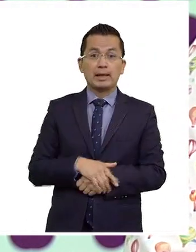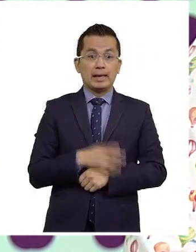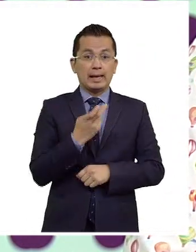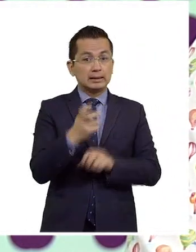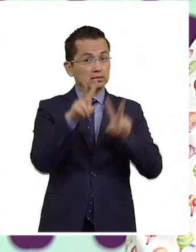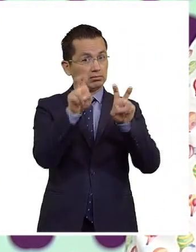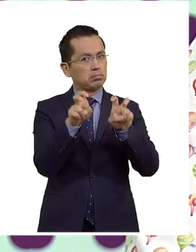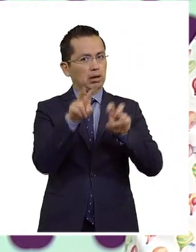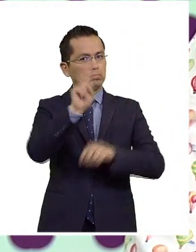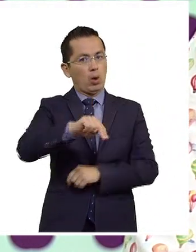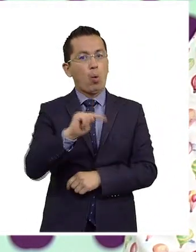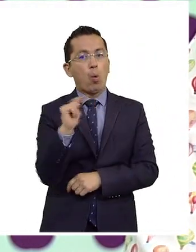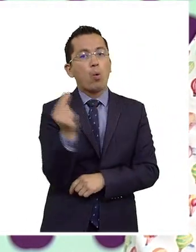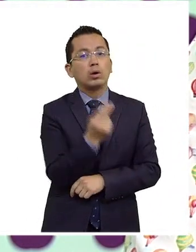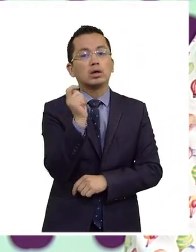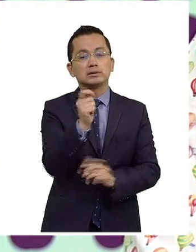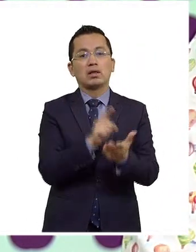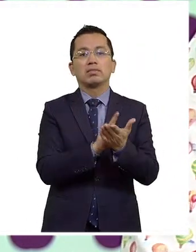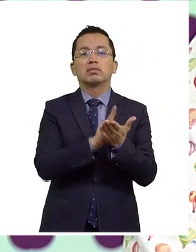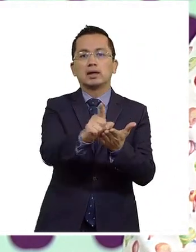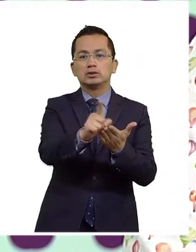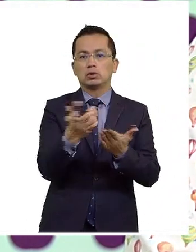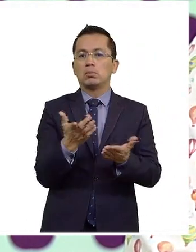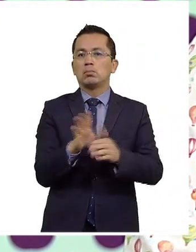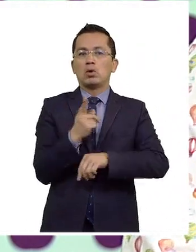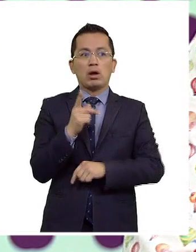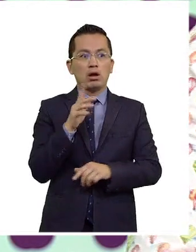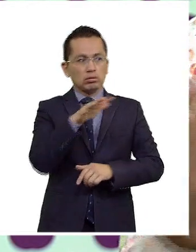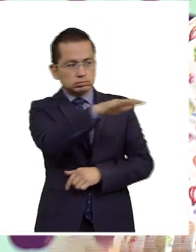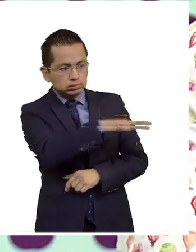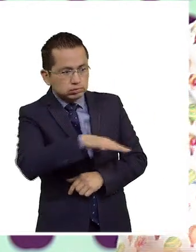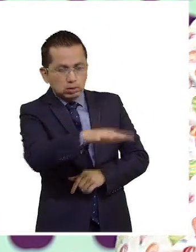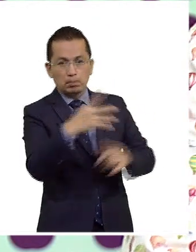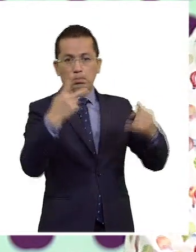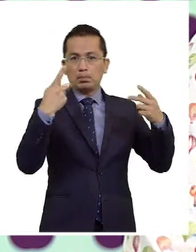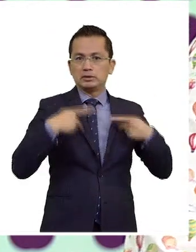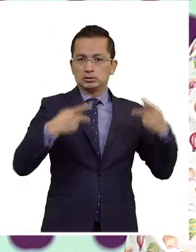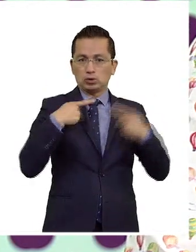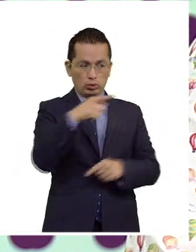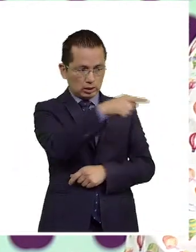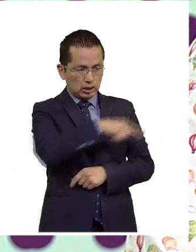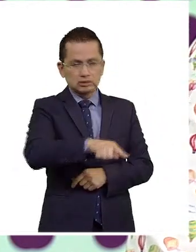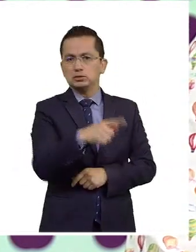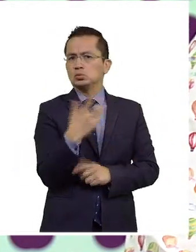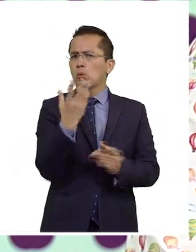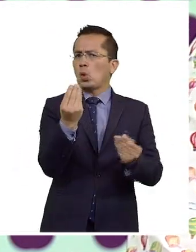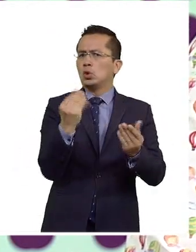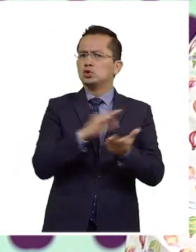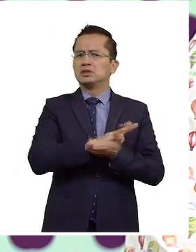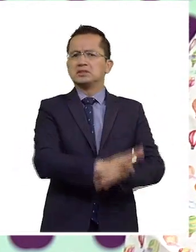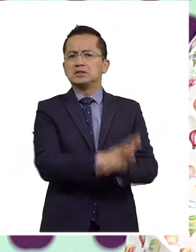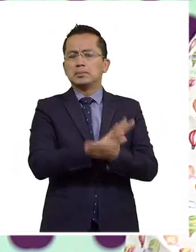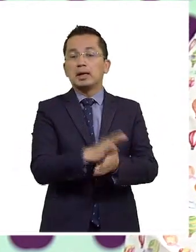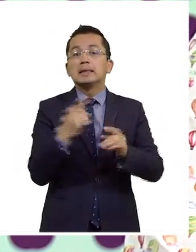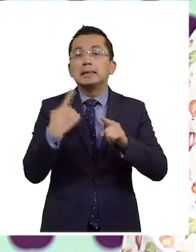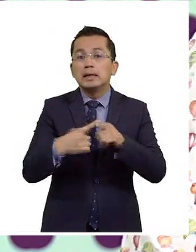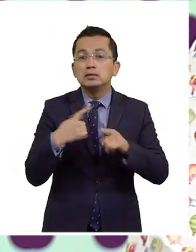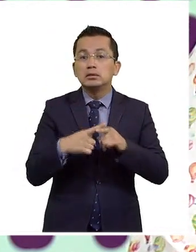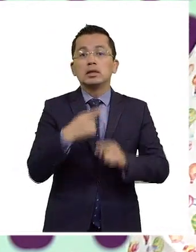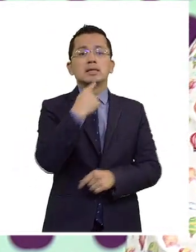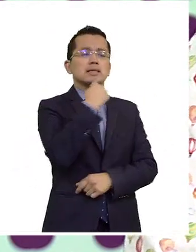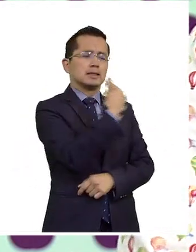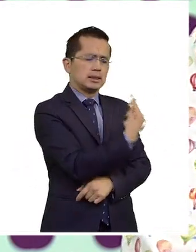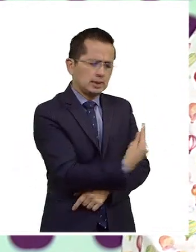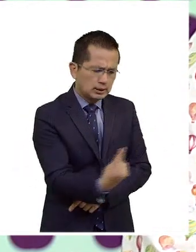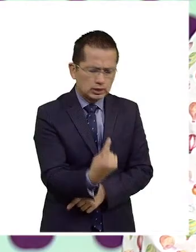que viven bajo distintos parámetros de discriminación, que son las personas niñas, niños y adolescentes, pero por